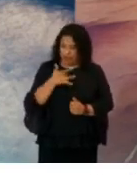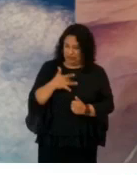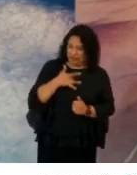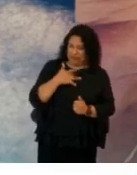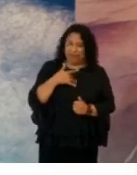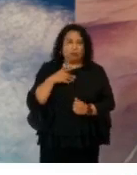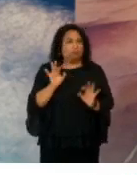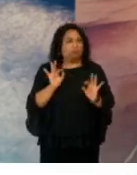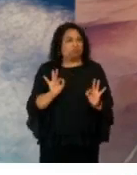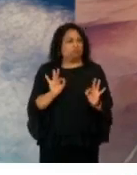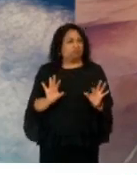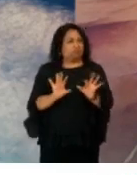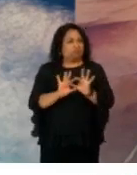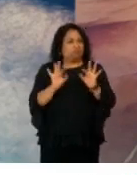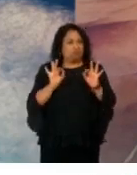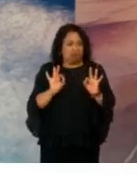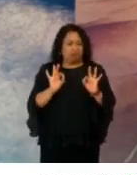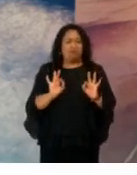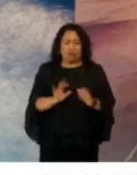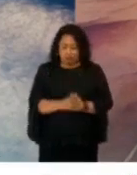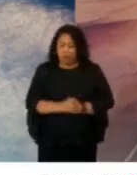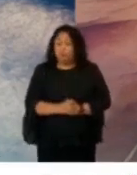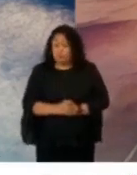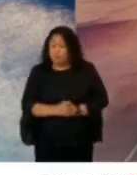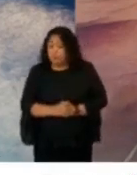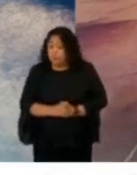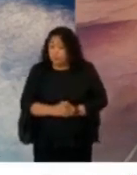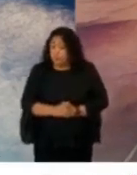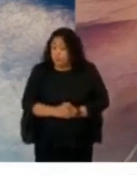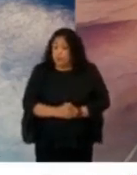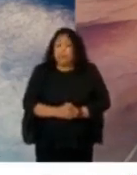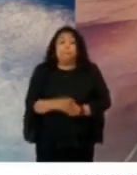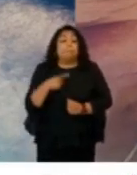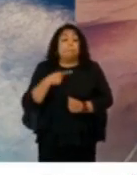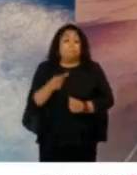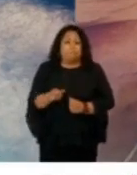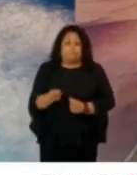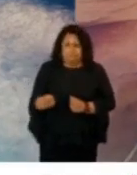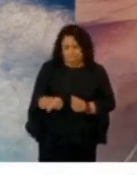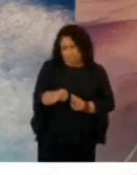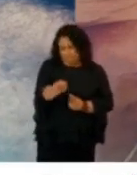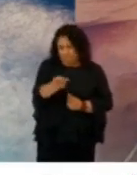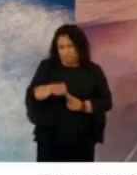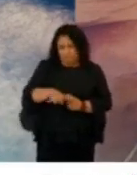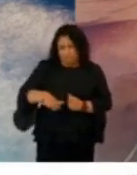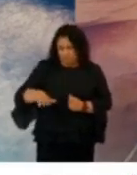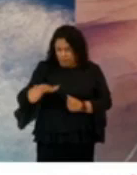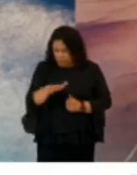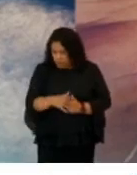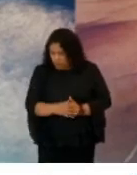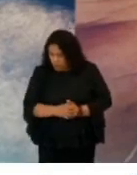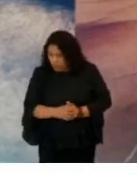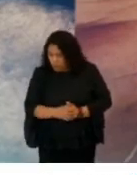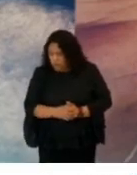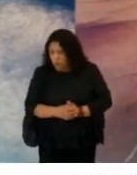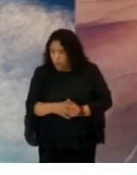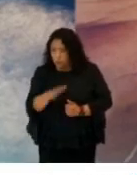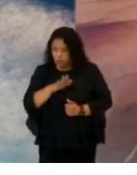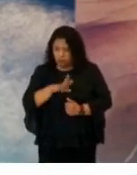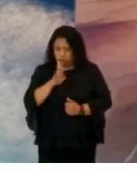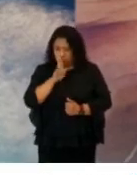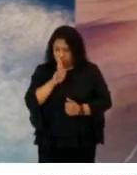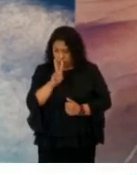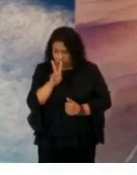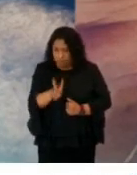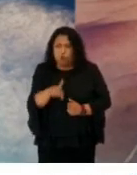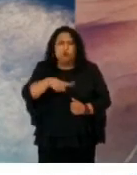en mi zona, ¿no? Quiero partir preguntándoles una pregunta retórica, no me tienen que responder literalmente.